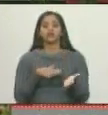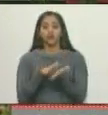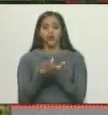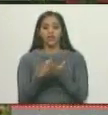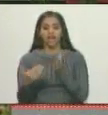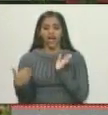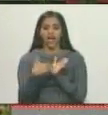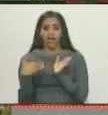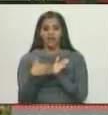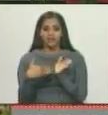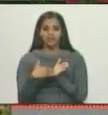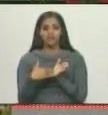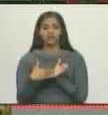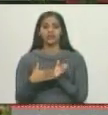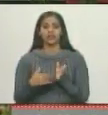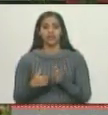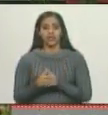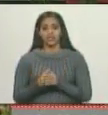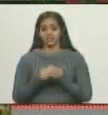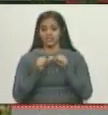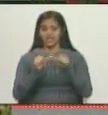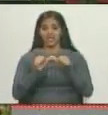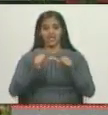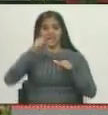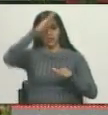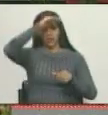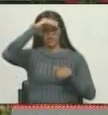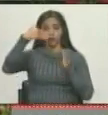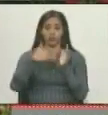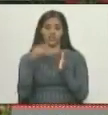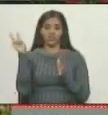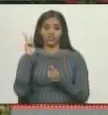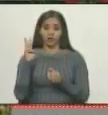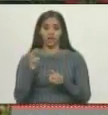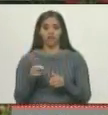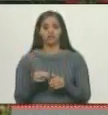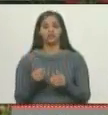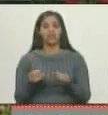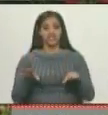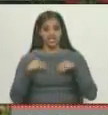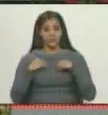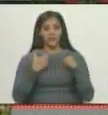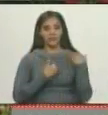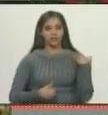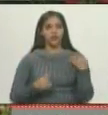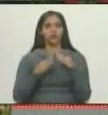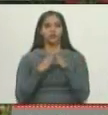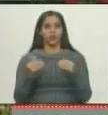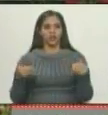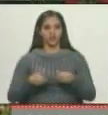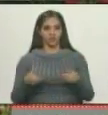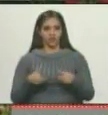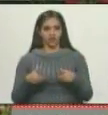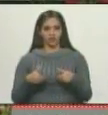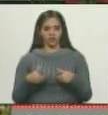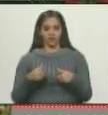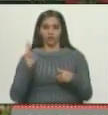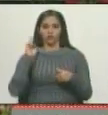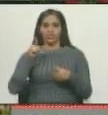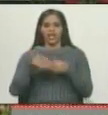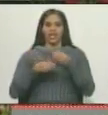agresiones continuas de Trump contra Venezuela. Y reconocemos, presidente, todo el esfuerzo que usted ha